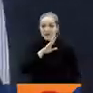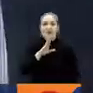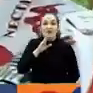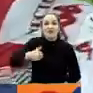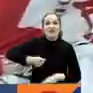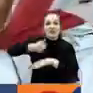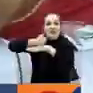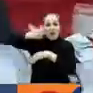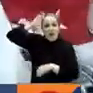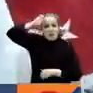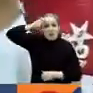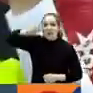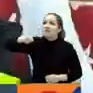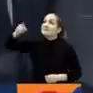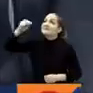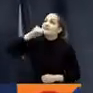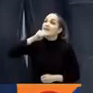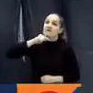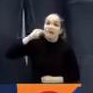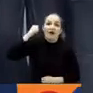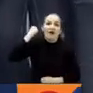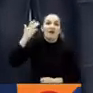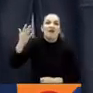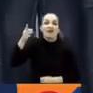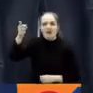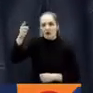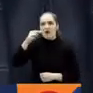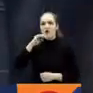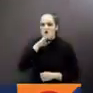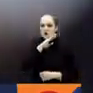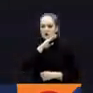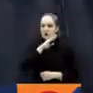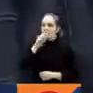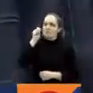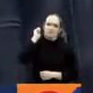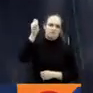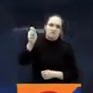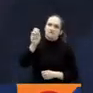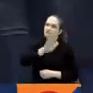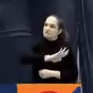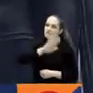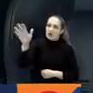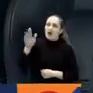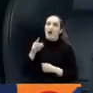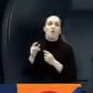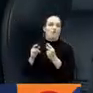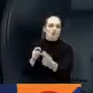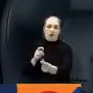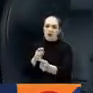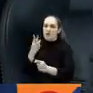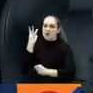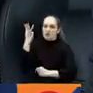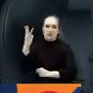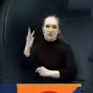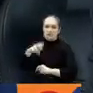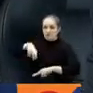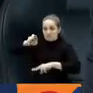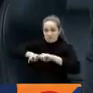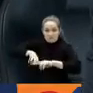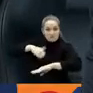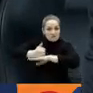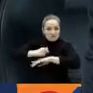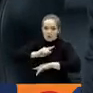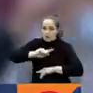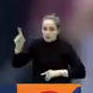ofendiendo a los hinchas de Santa Fe en la final de la Superliga dio para la sanción que lo deja por fuera en 3 partidos de la Liga, que serán contra